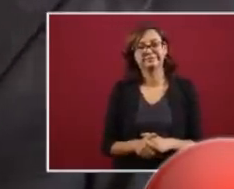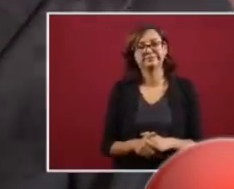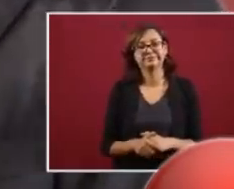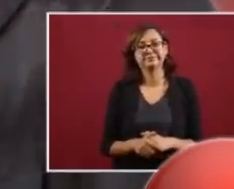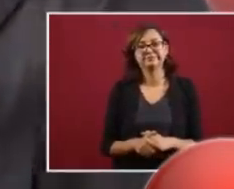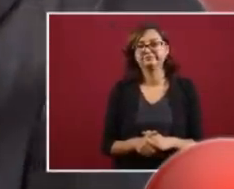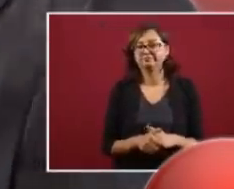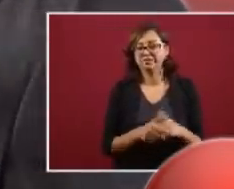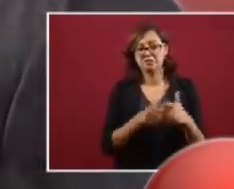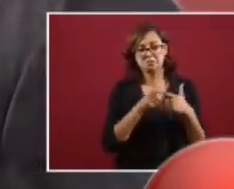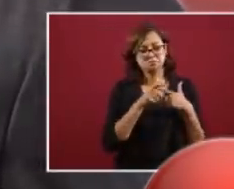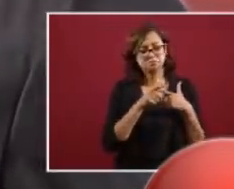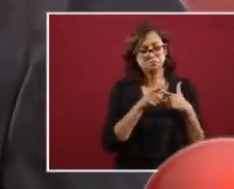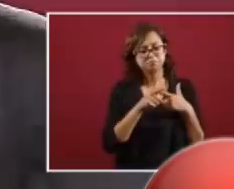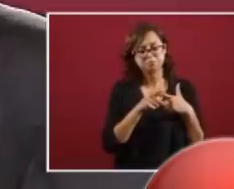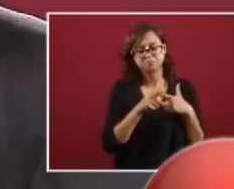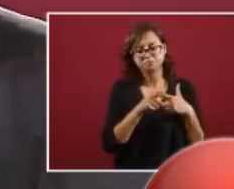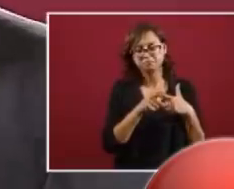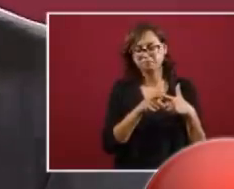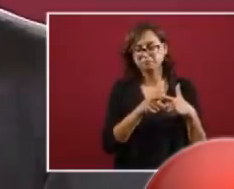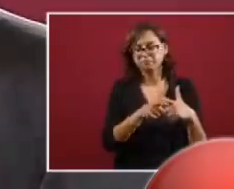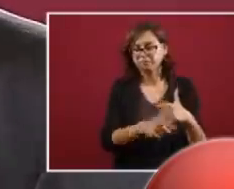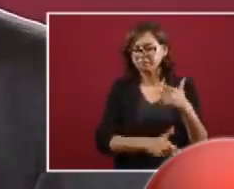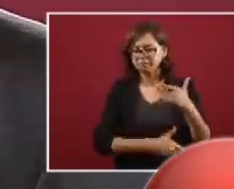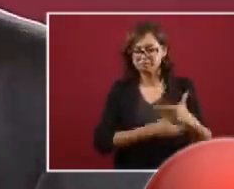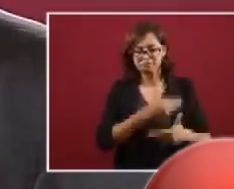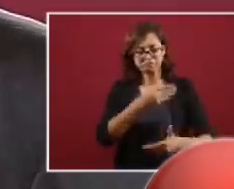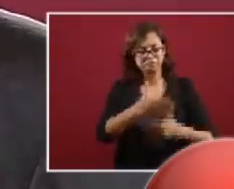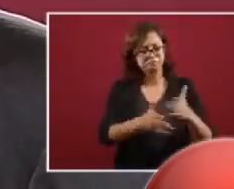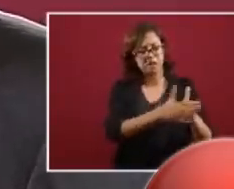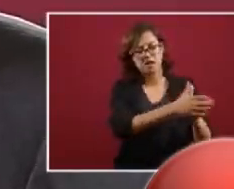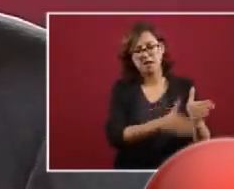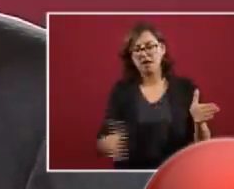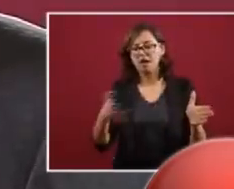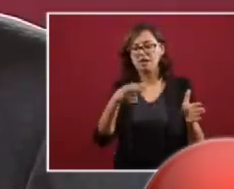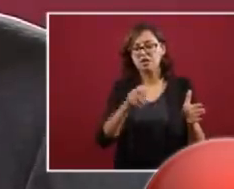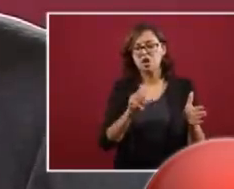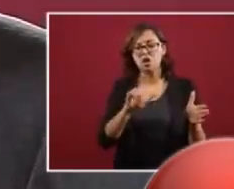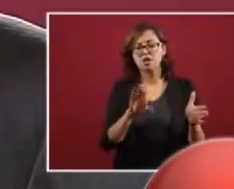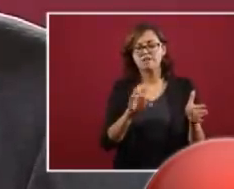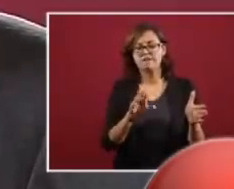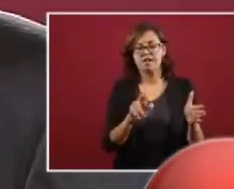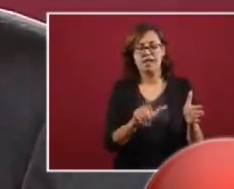se mantiene durante todo el periodo neoliberal,